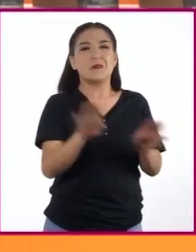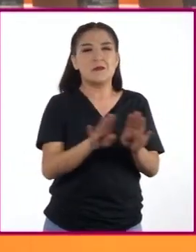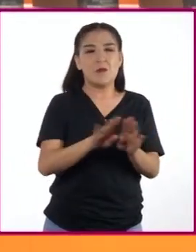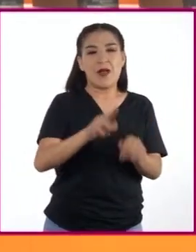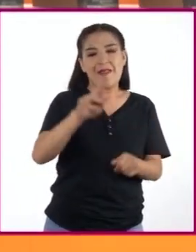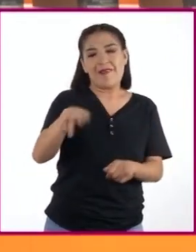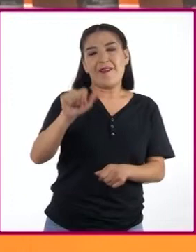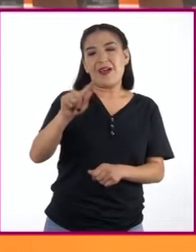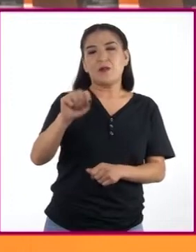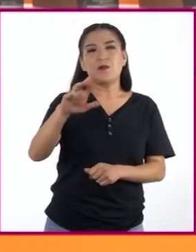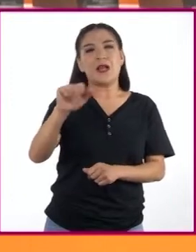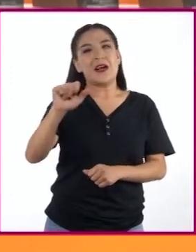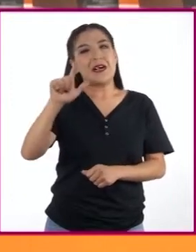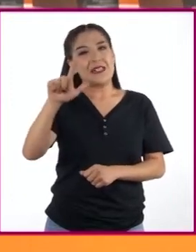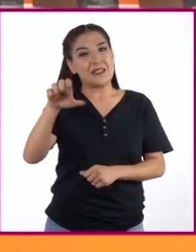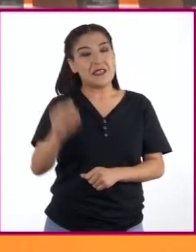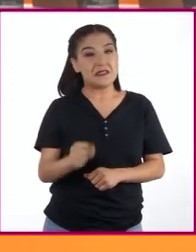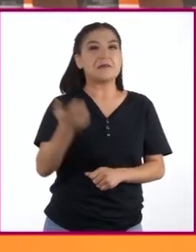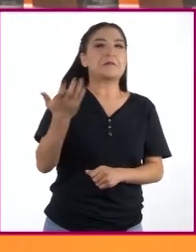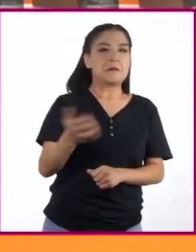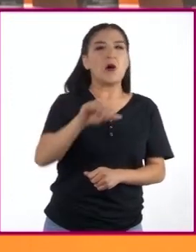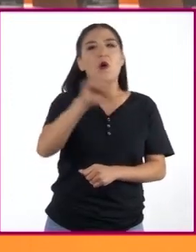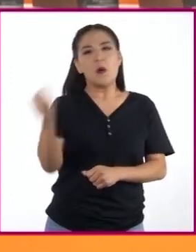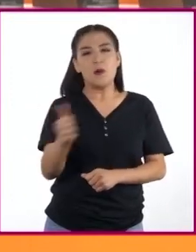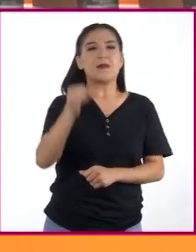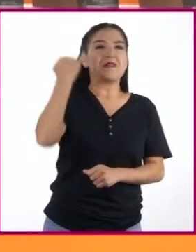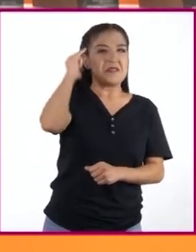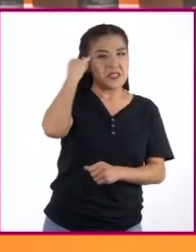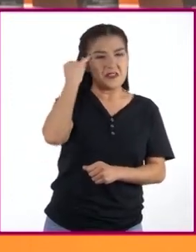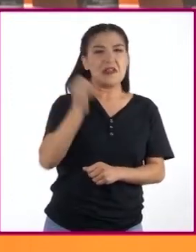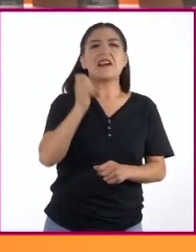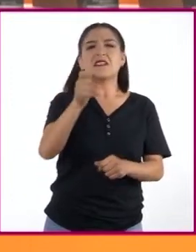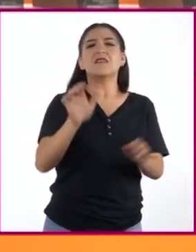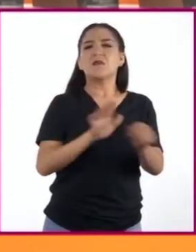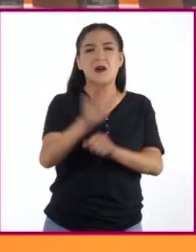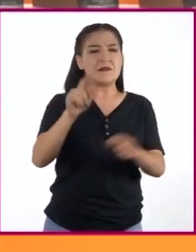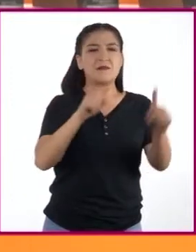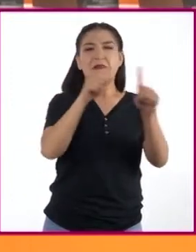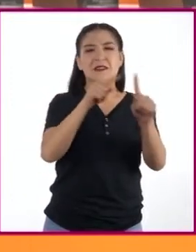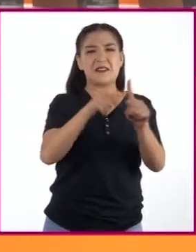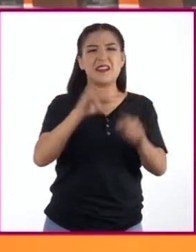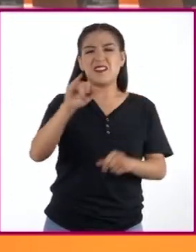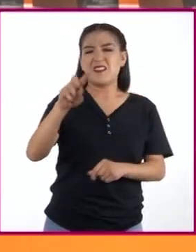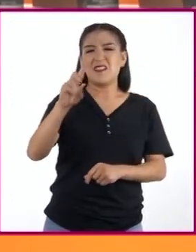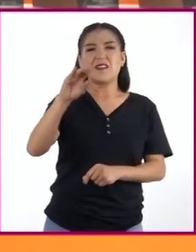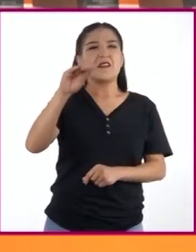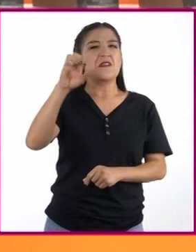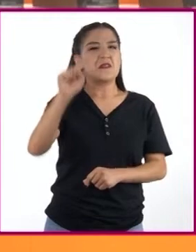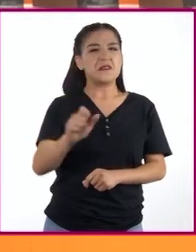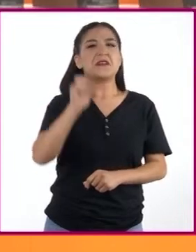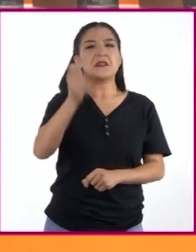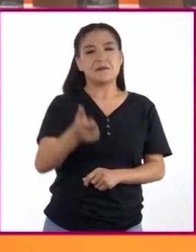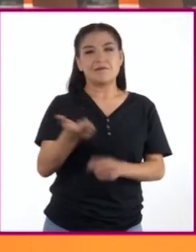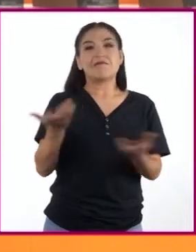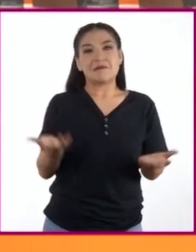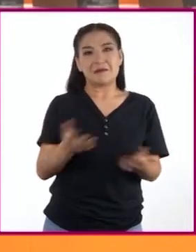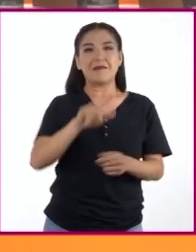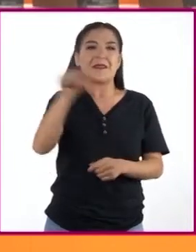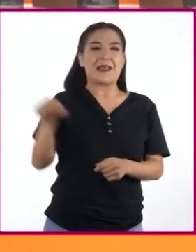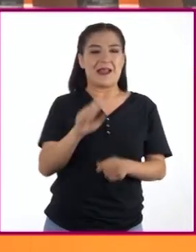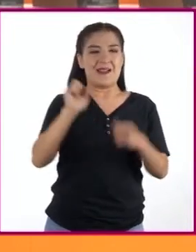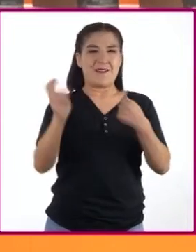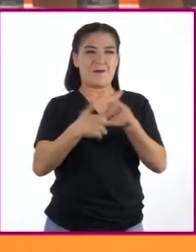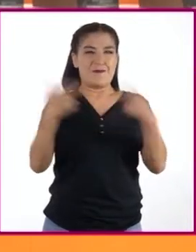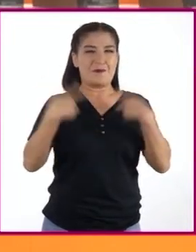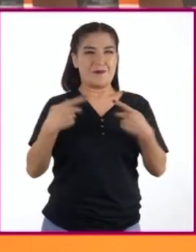indios? Como recordarán, la denominación de indios se debe a que los europeos suponían